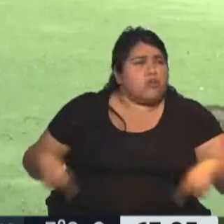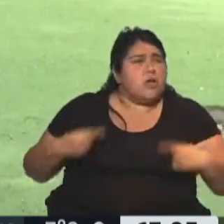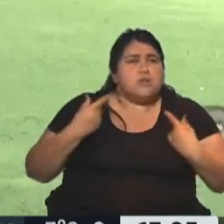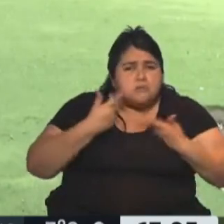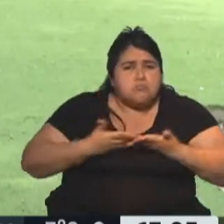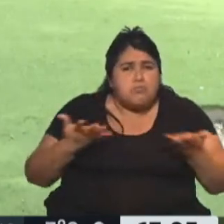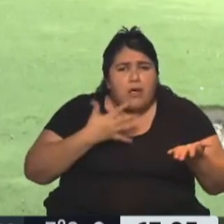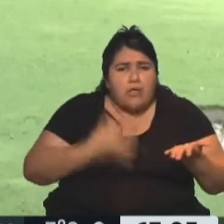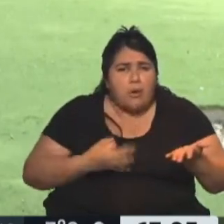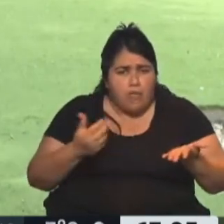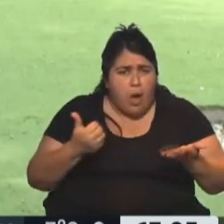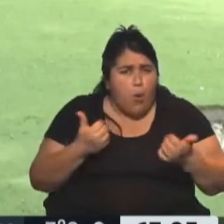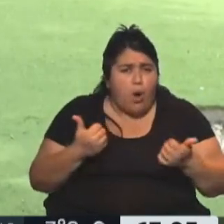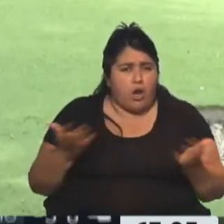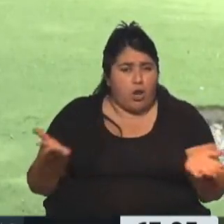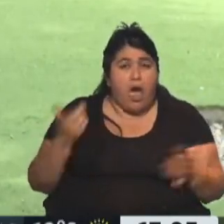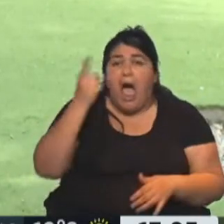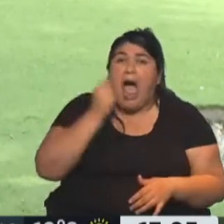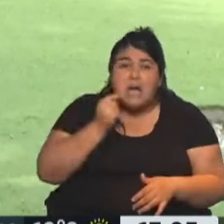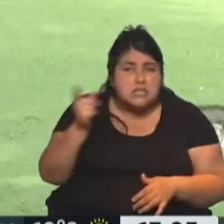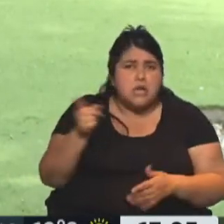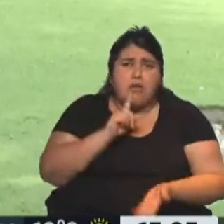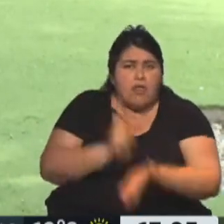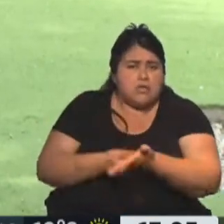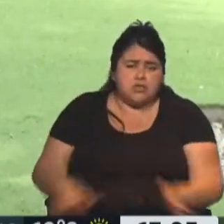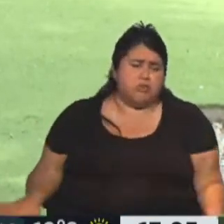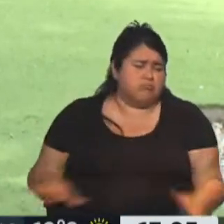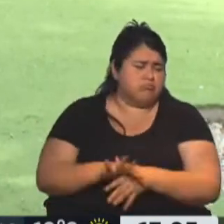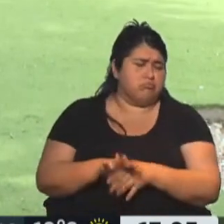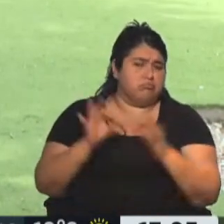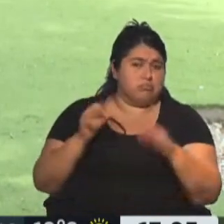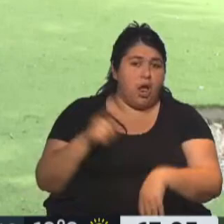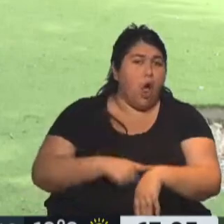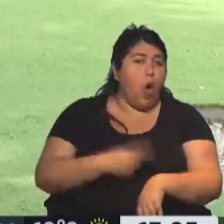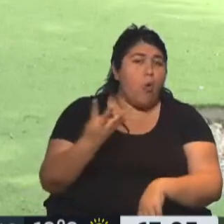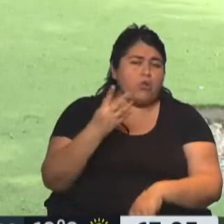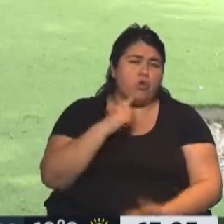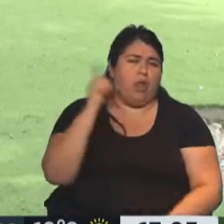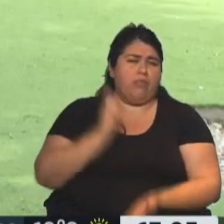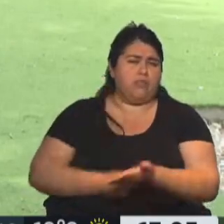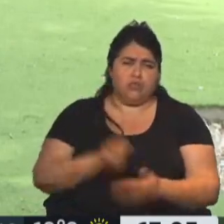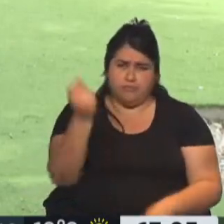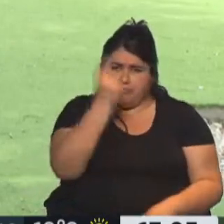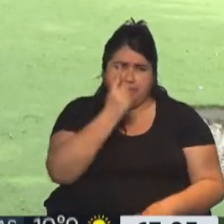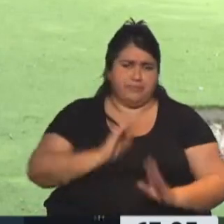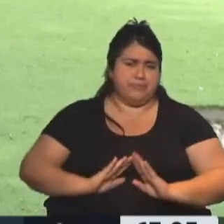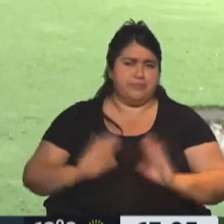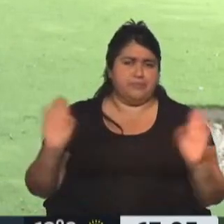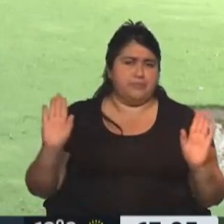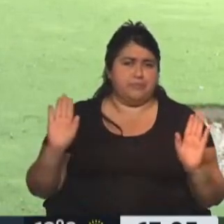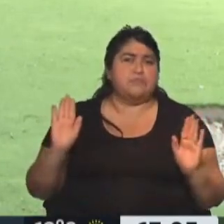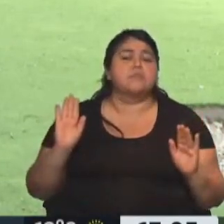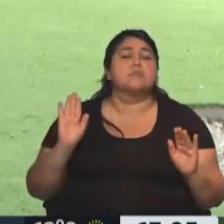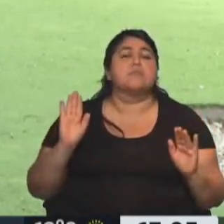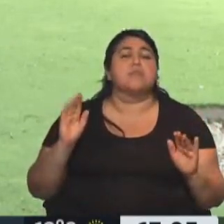negro. Y Axel tuvo una reacción muy, muy rápida. Cuatro horas tardó en tomar la decisión que tomó. Y tampoco